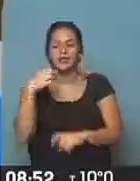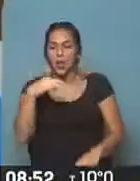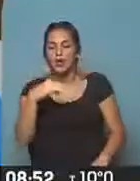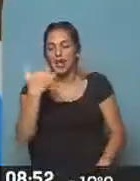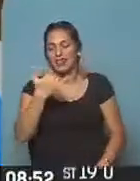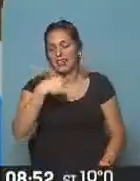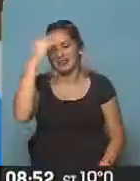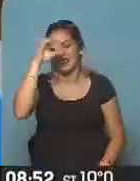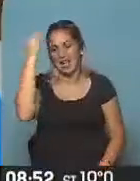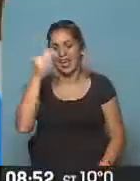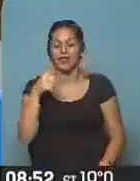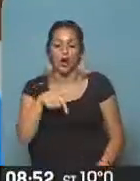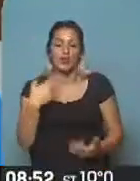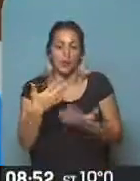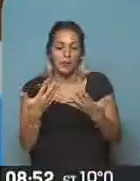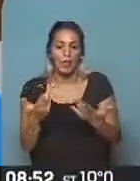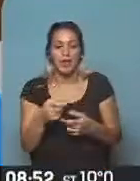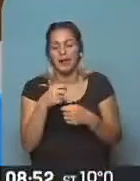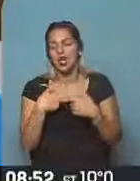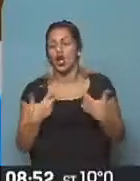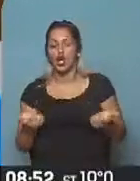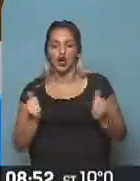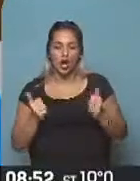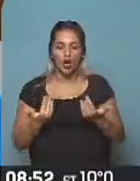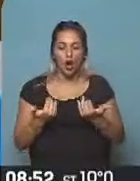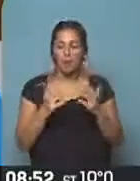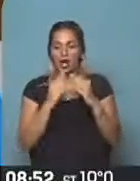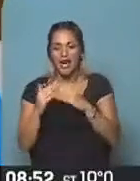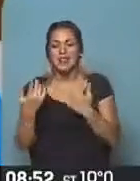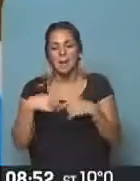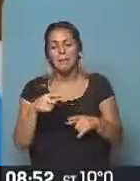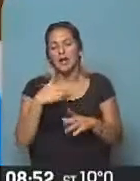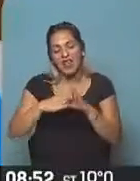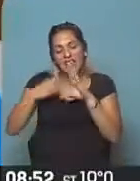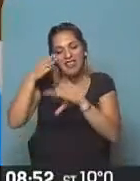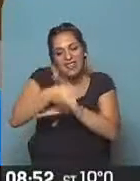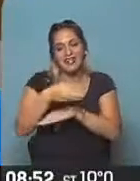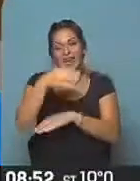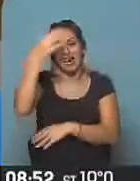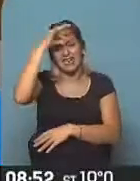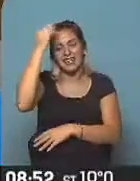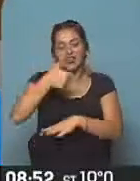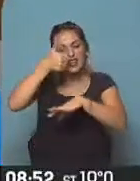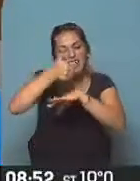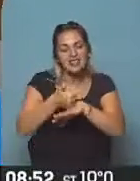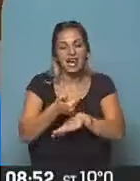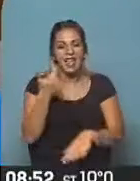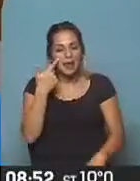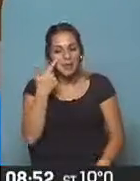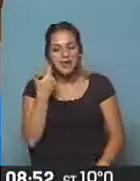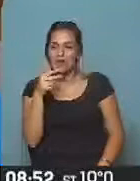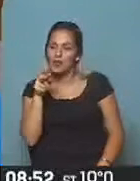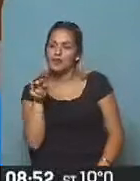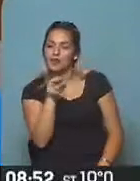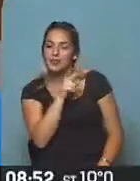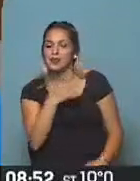teatro si bien hoy la posibilidad de ver desde cómodamente desde casa todo ir al teatro para presenciar al ritual teatral o